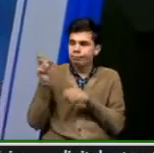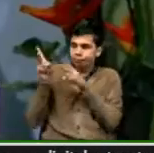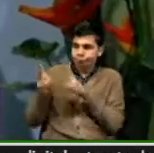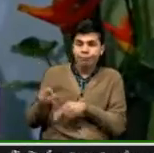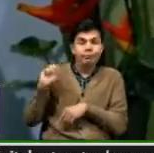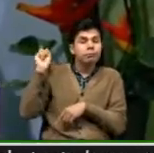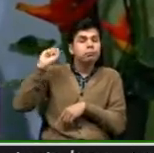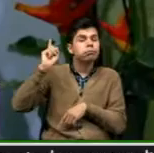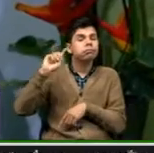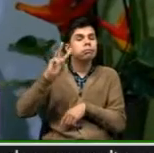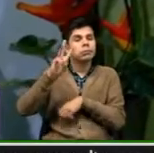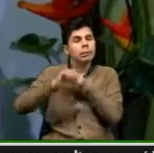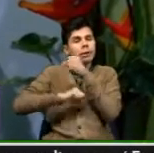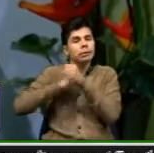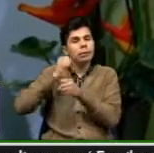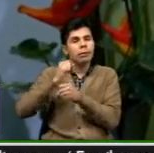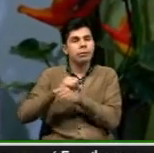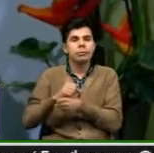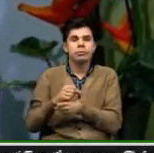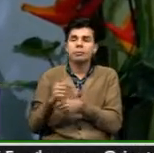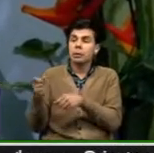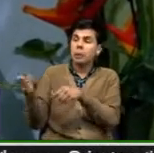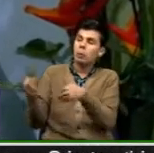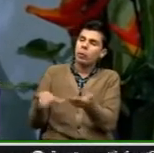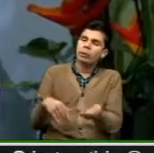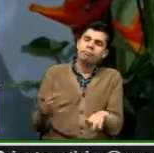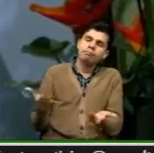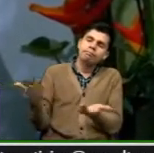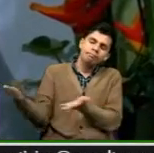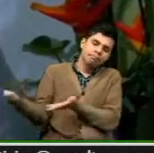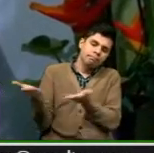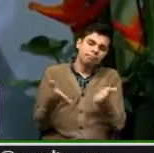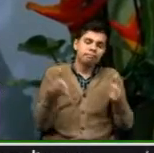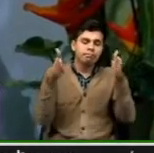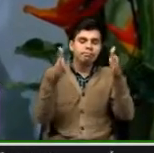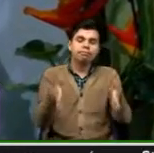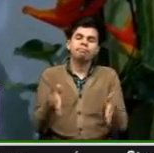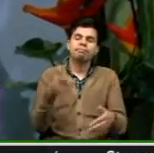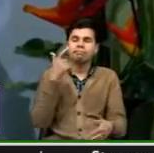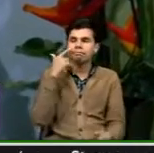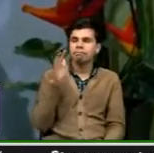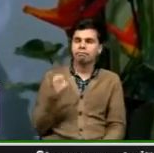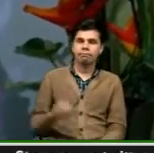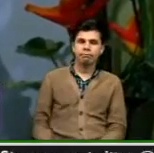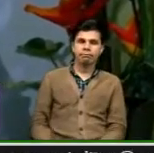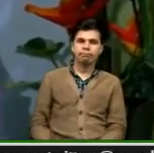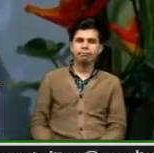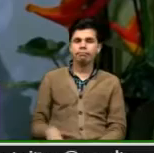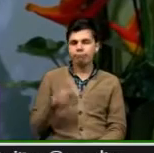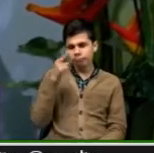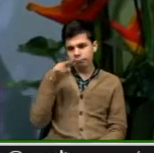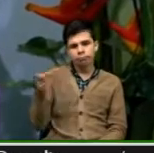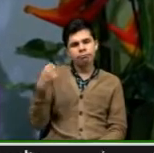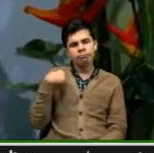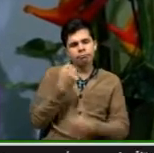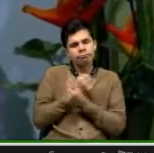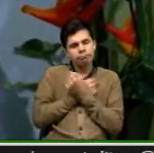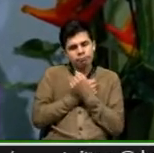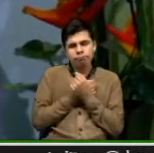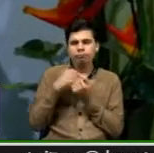patria creo que era un nuevo me quería está pendiente de